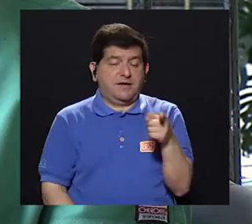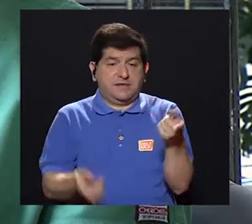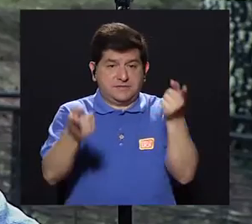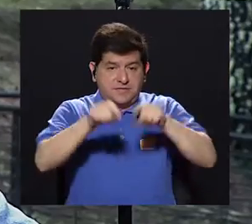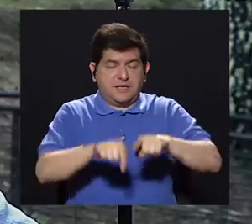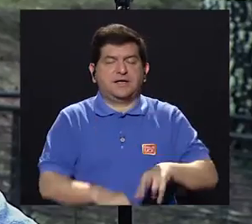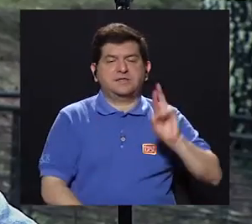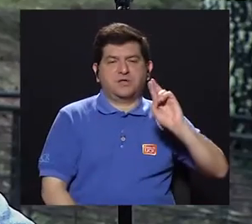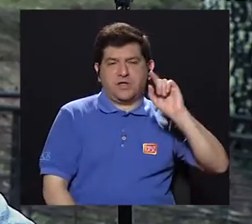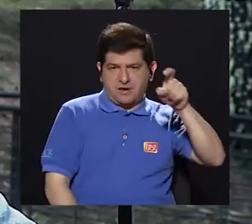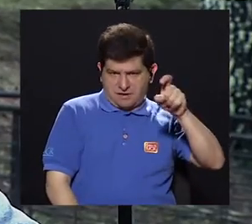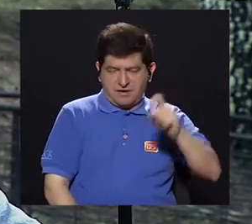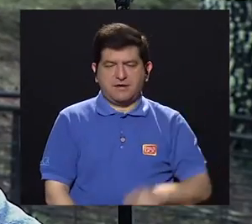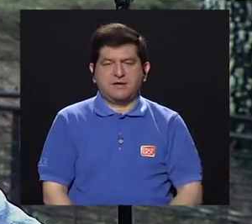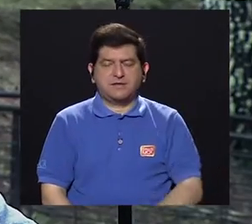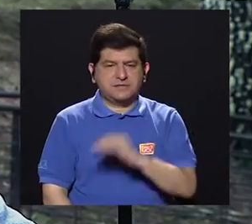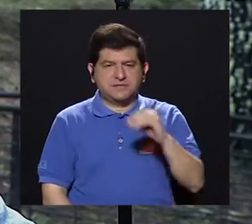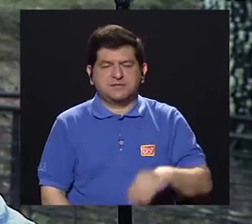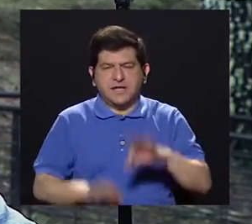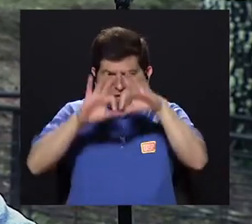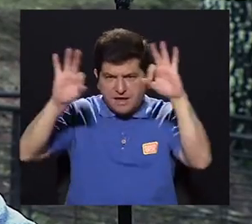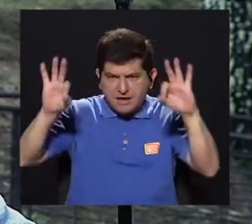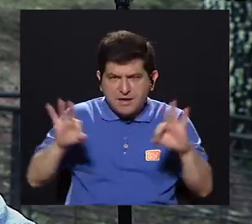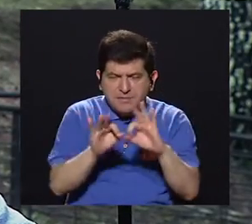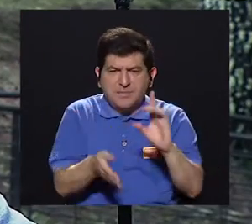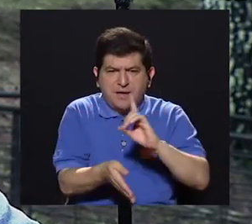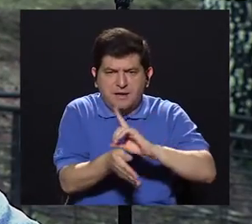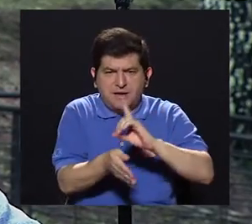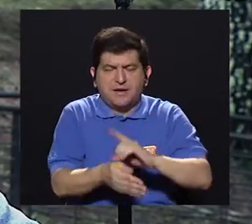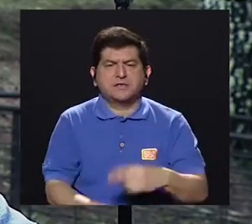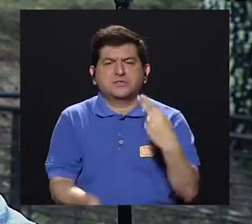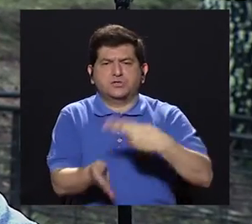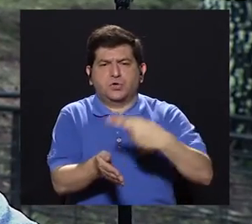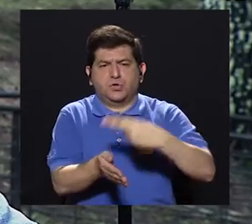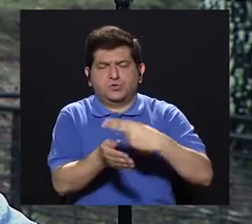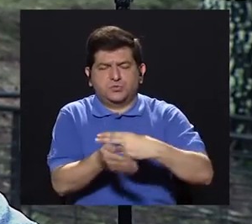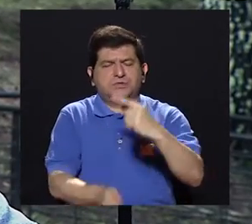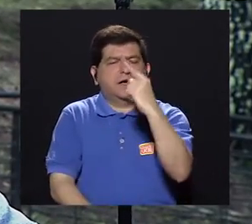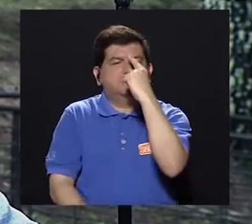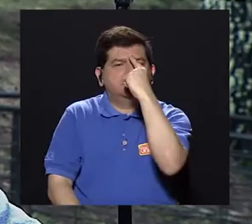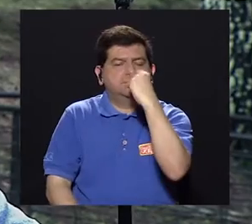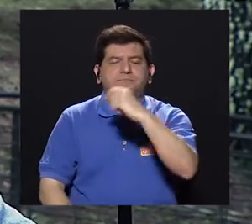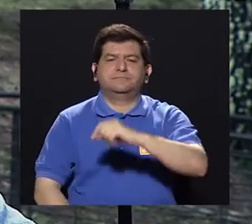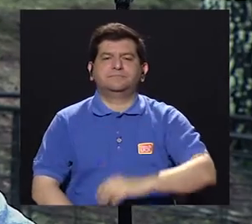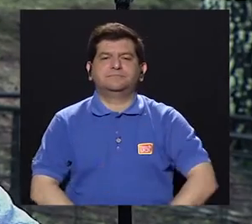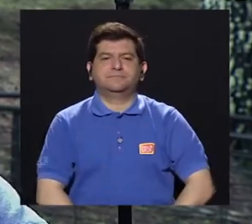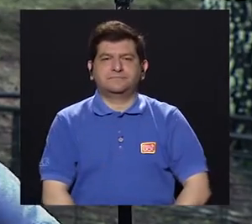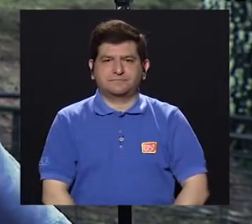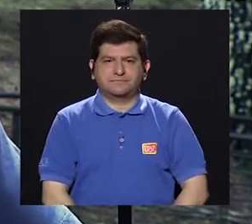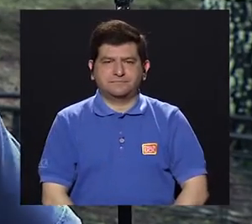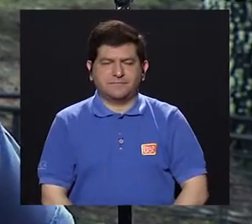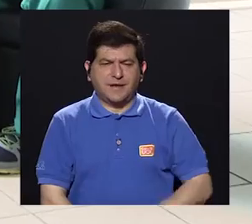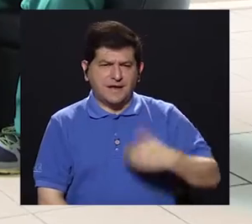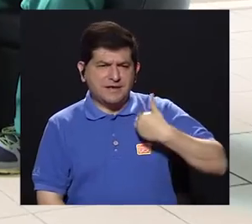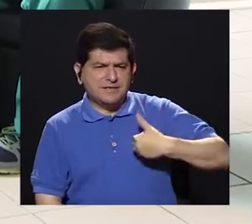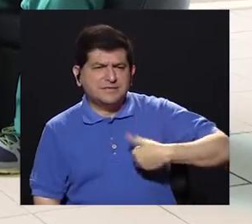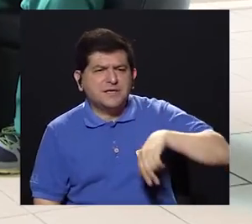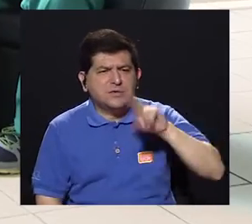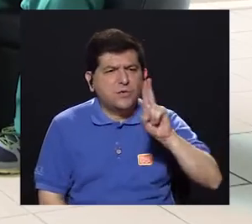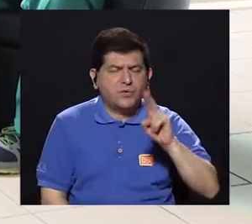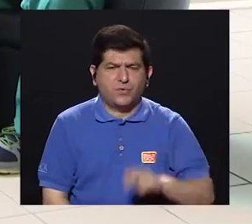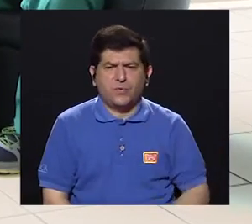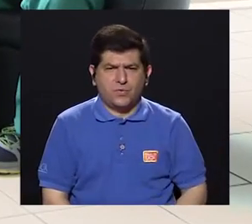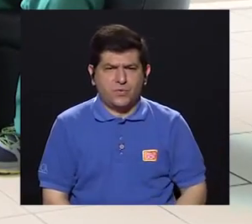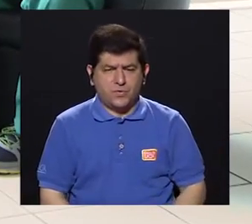de radiación e imágenes médicas del Hospital Rafael Ángel Calderón Guardia. Ulises,